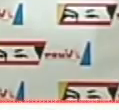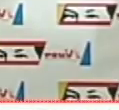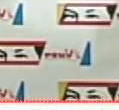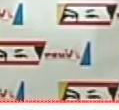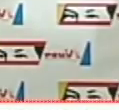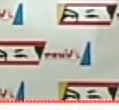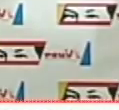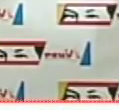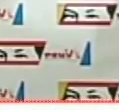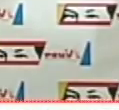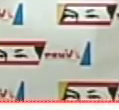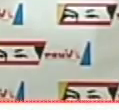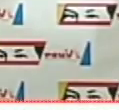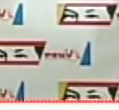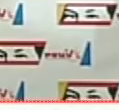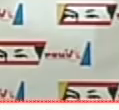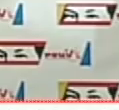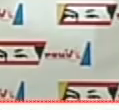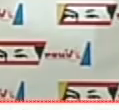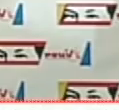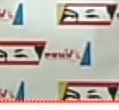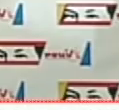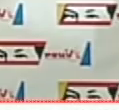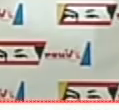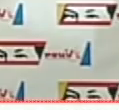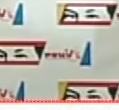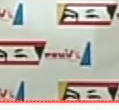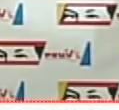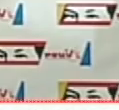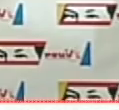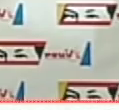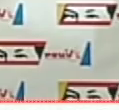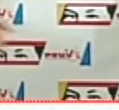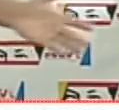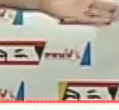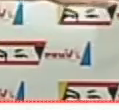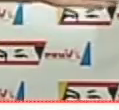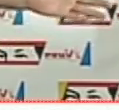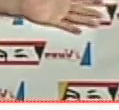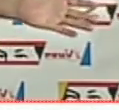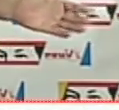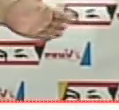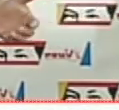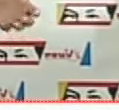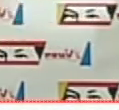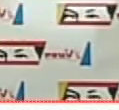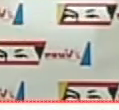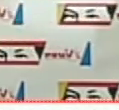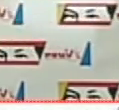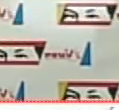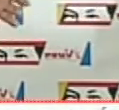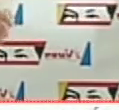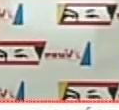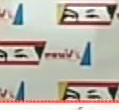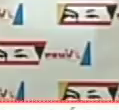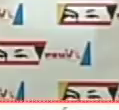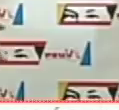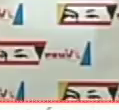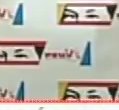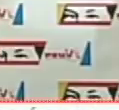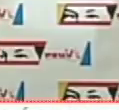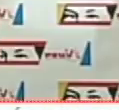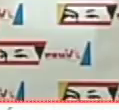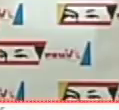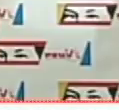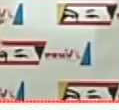decreto firmado por Carmona fue echando para atrás las cuotas balón. Eso da una idea de lo que ellos quieren. Ahora, nosotros tenemos una propuesta